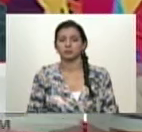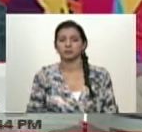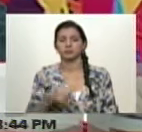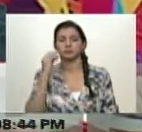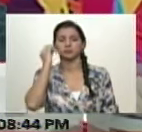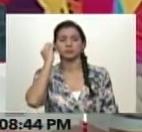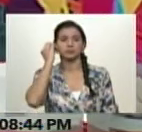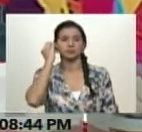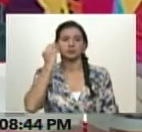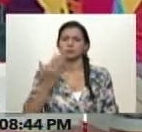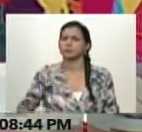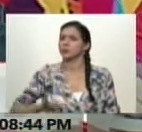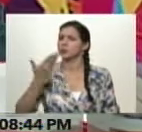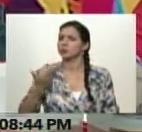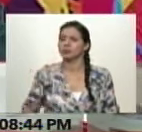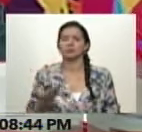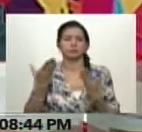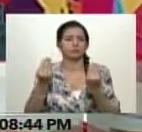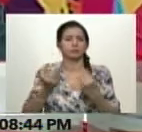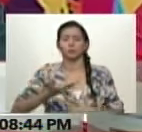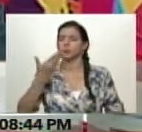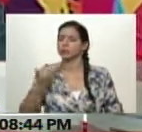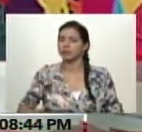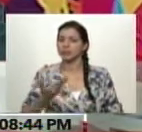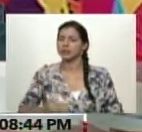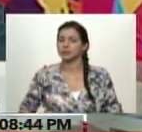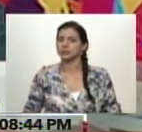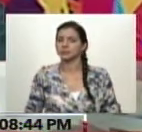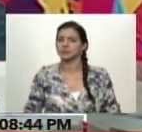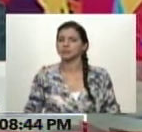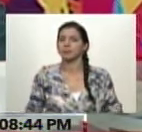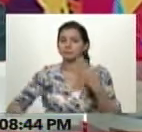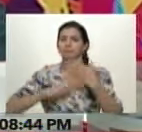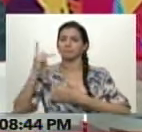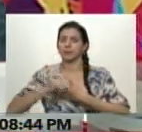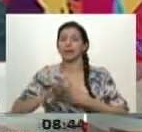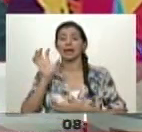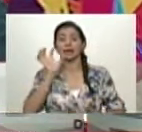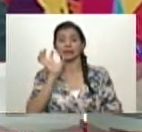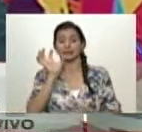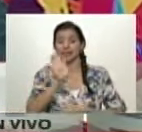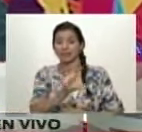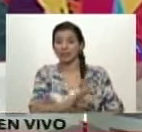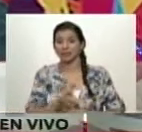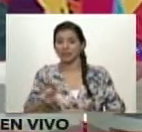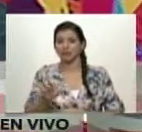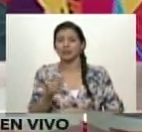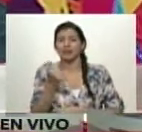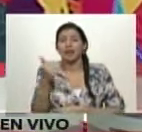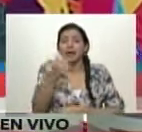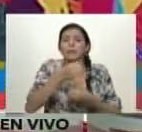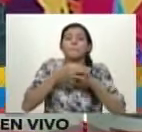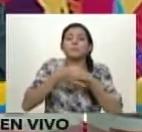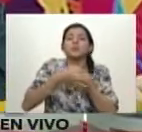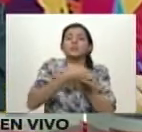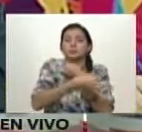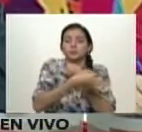Es muy importante esto, hacer los planes estadales por cada municipio.